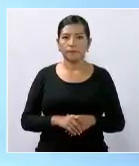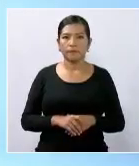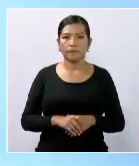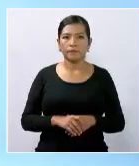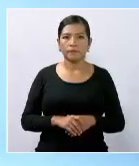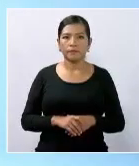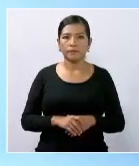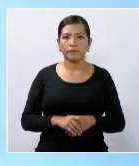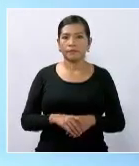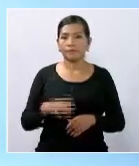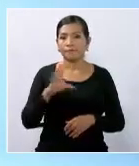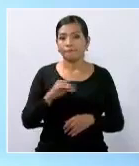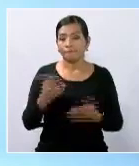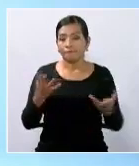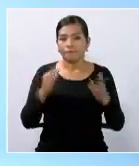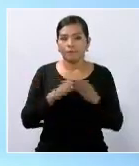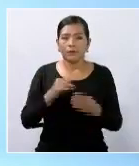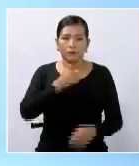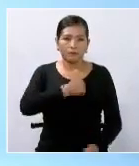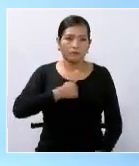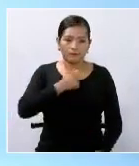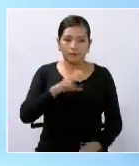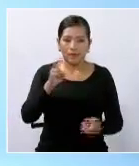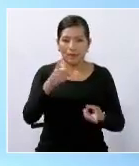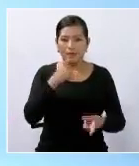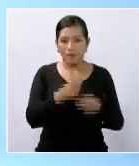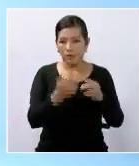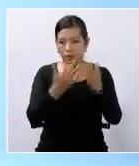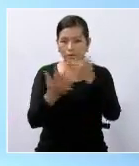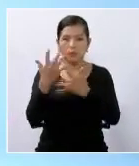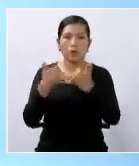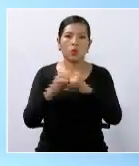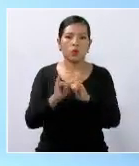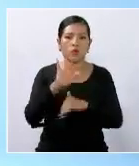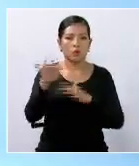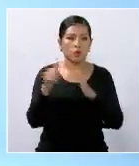Y bien, lamentablemente estos chequeos continúan en el territorio nacional y son los mismos.